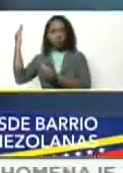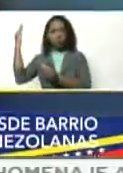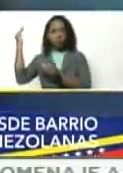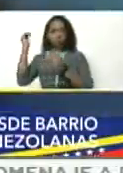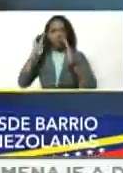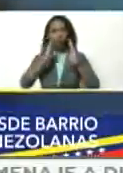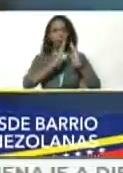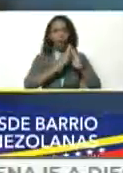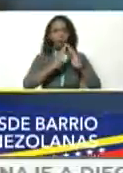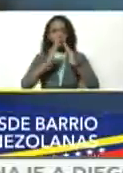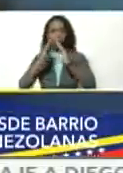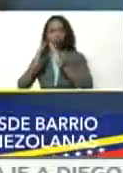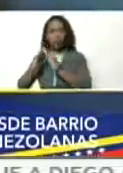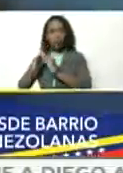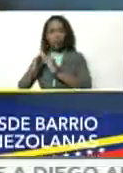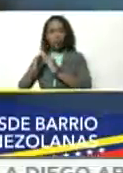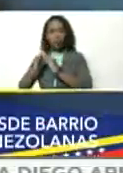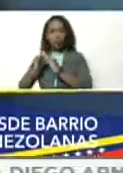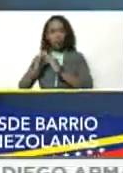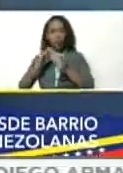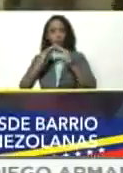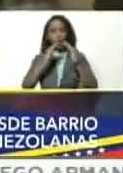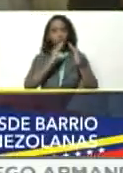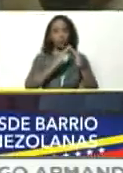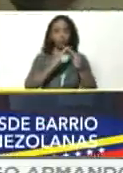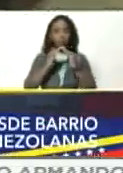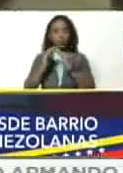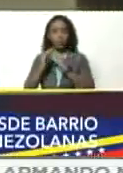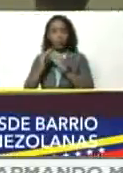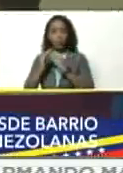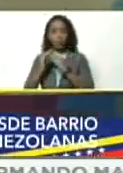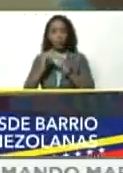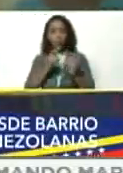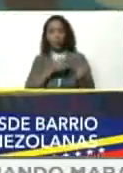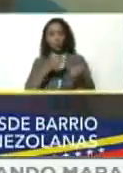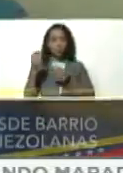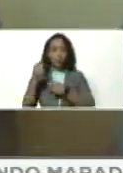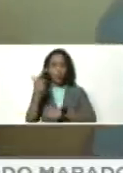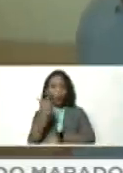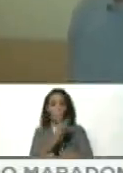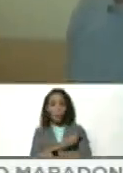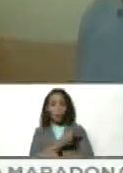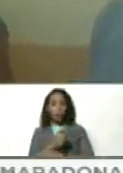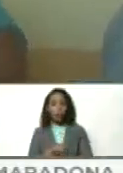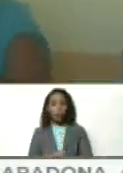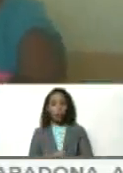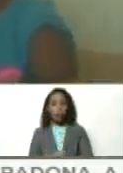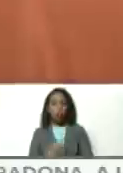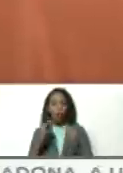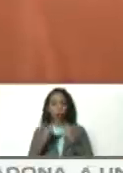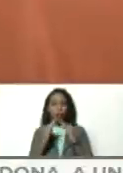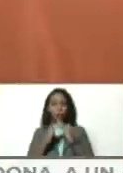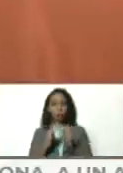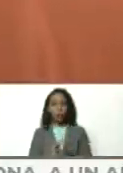casa, caso por caso, llevando la vacuna a la casa.